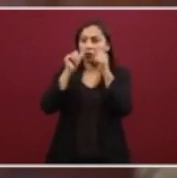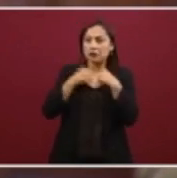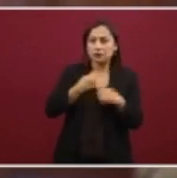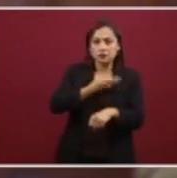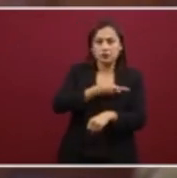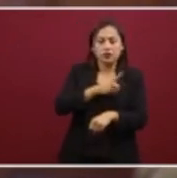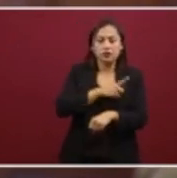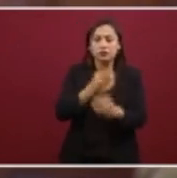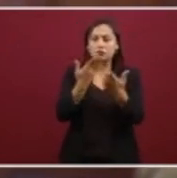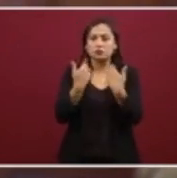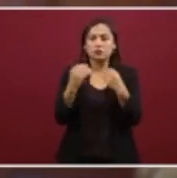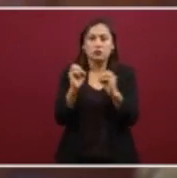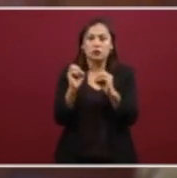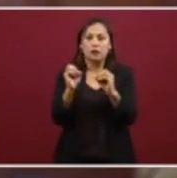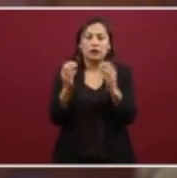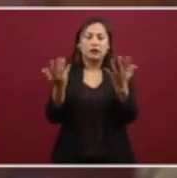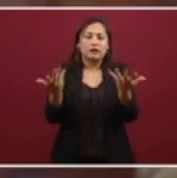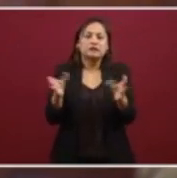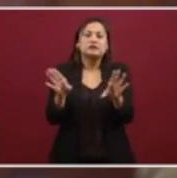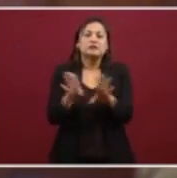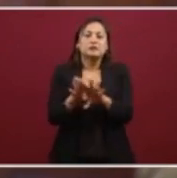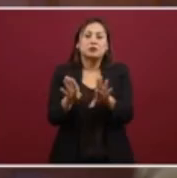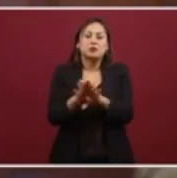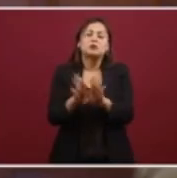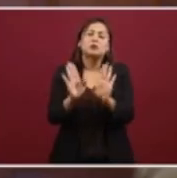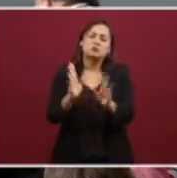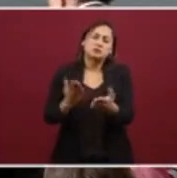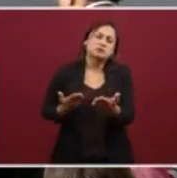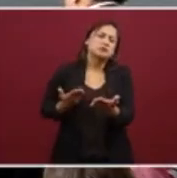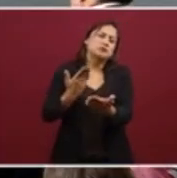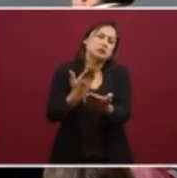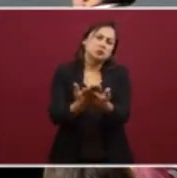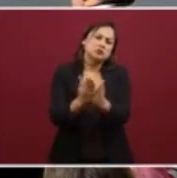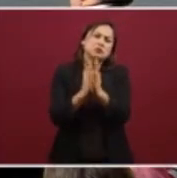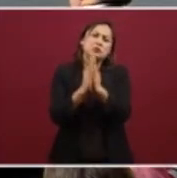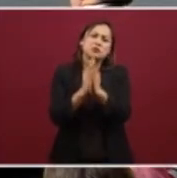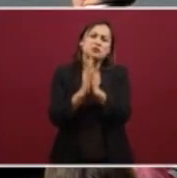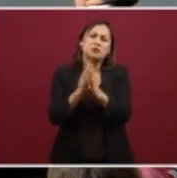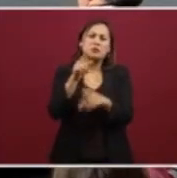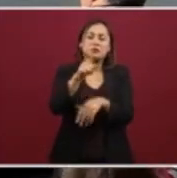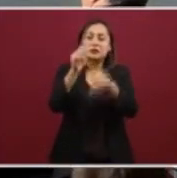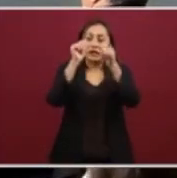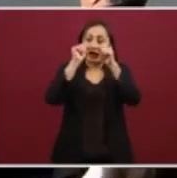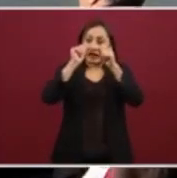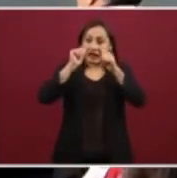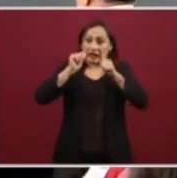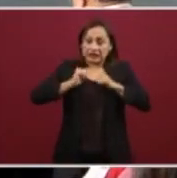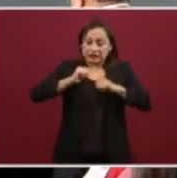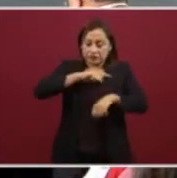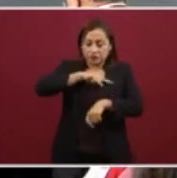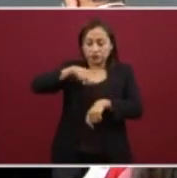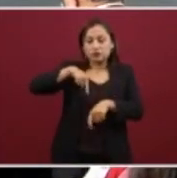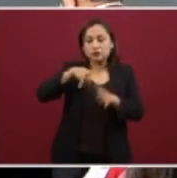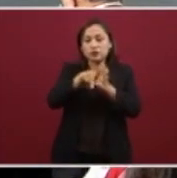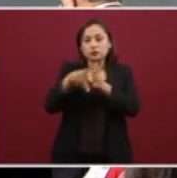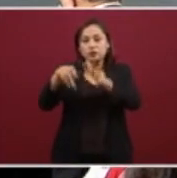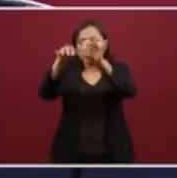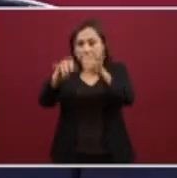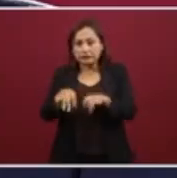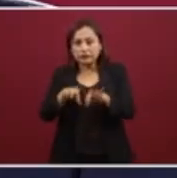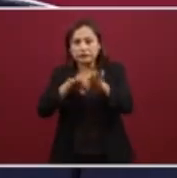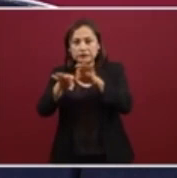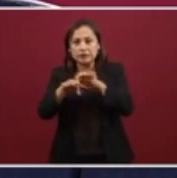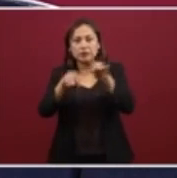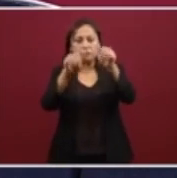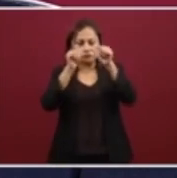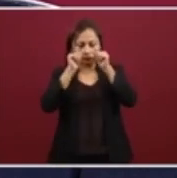haya una casa para el periodista donde sean atendidas todas sus peticiones y tenga ese valor que